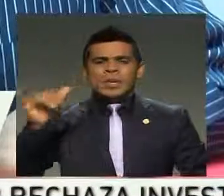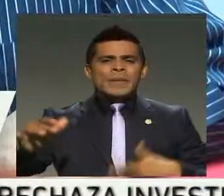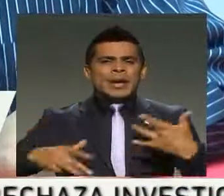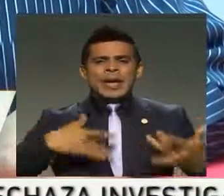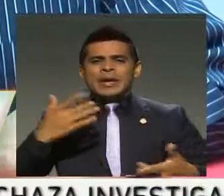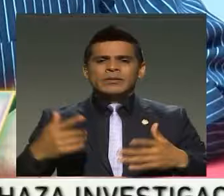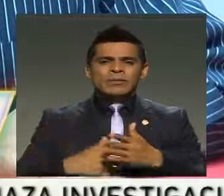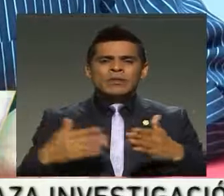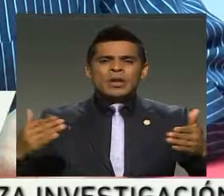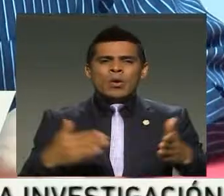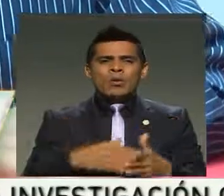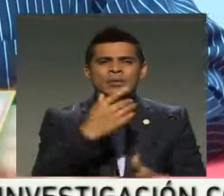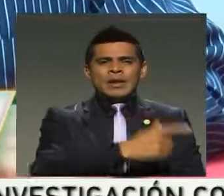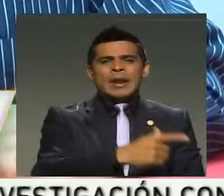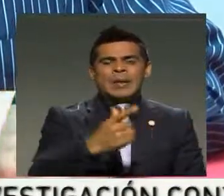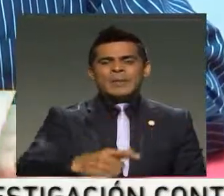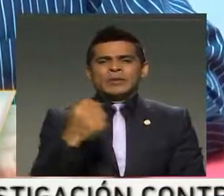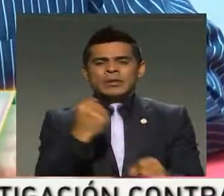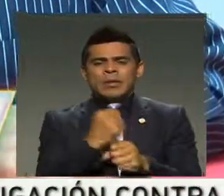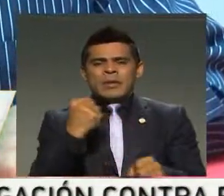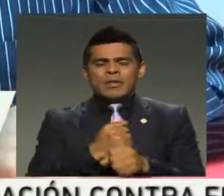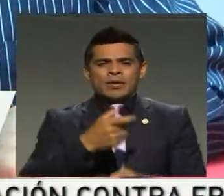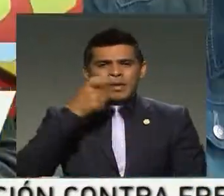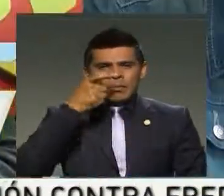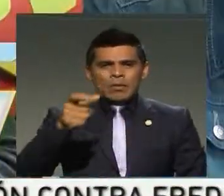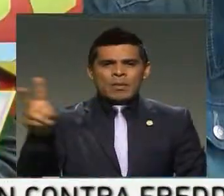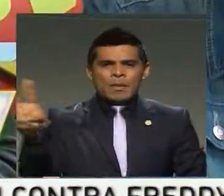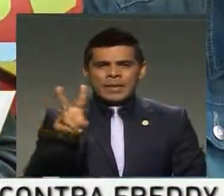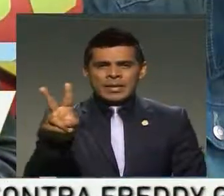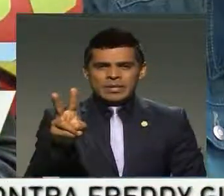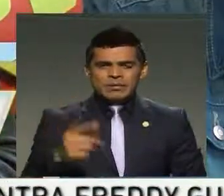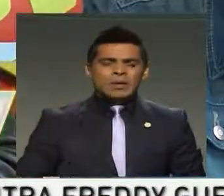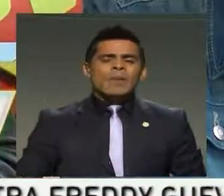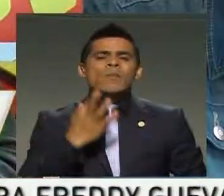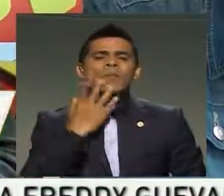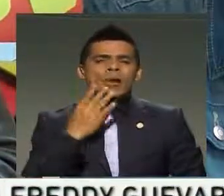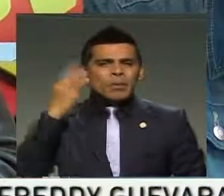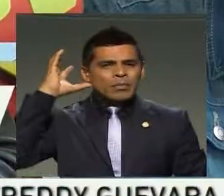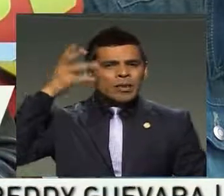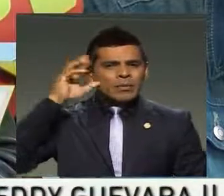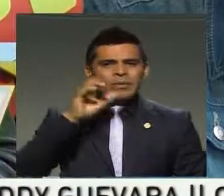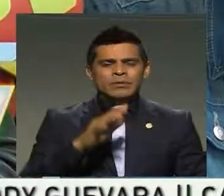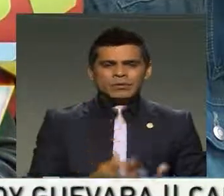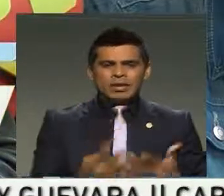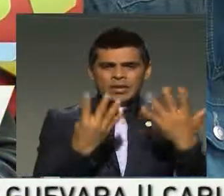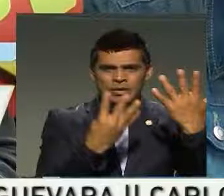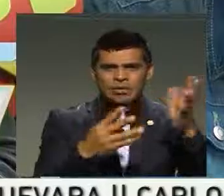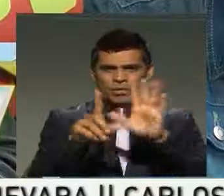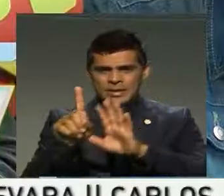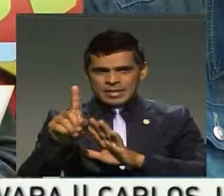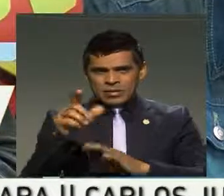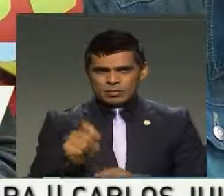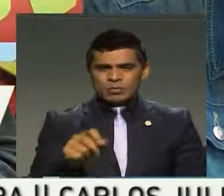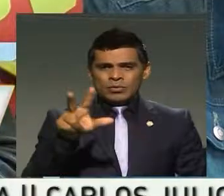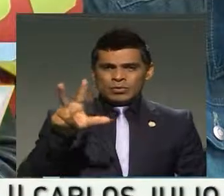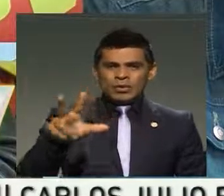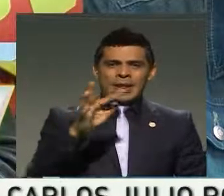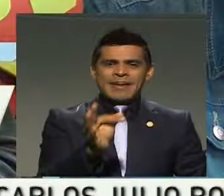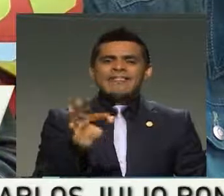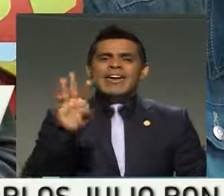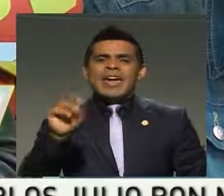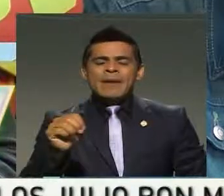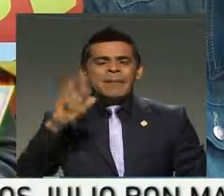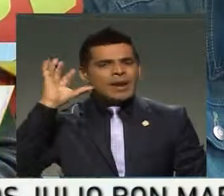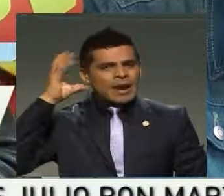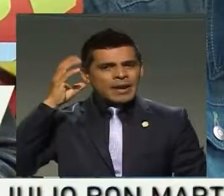iban contra el trabajador y el pueblo venezolano. La emisora 91.3 FM, donde